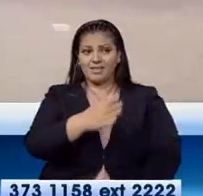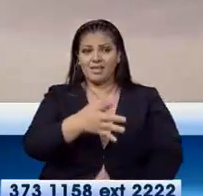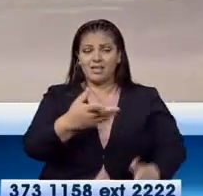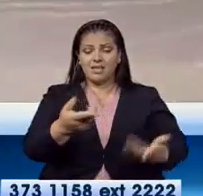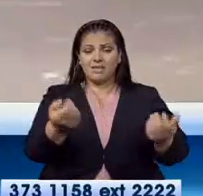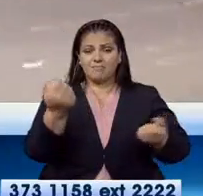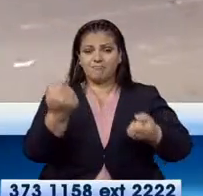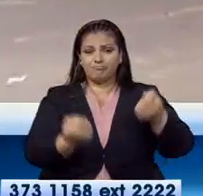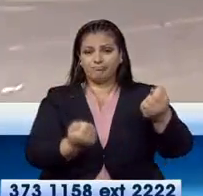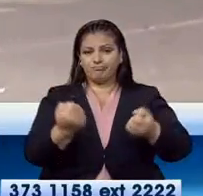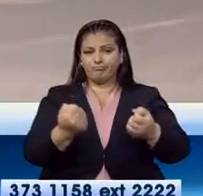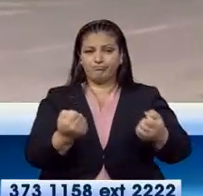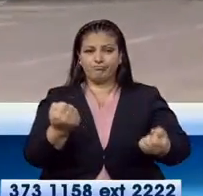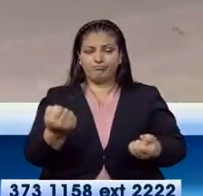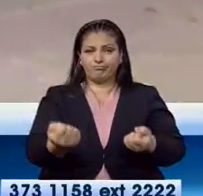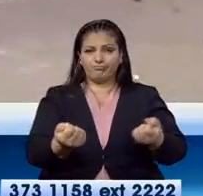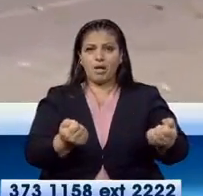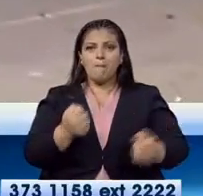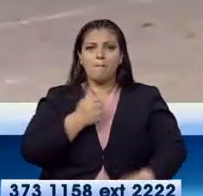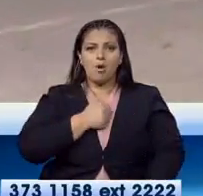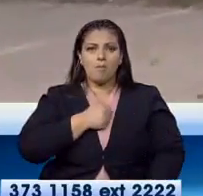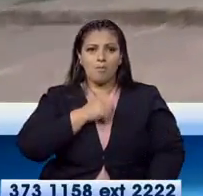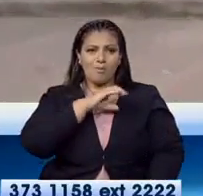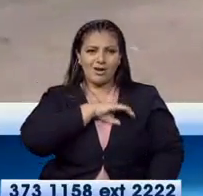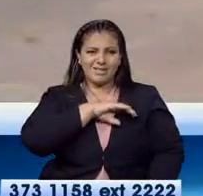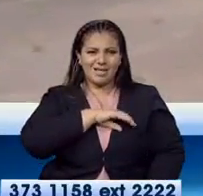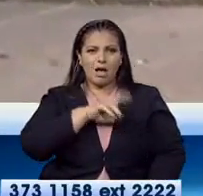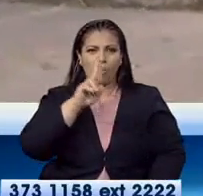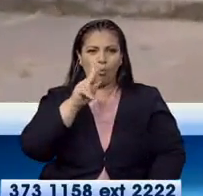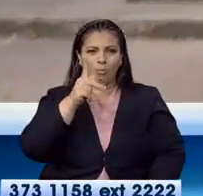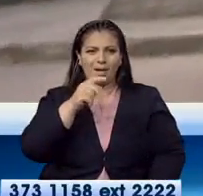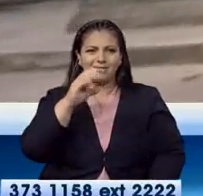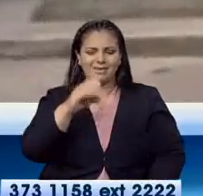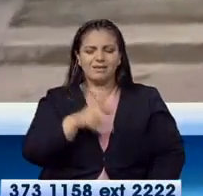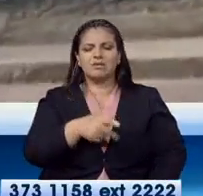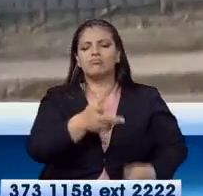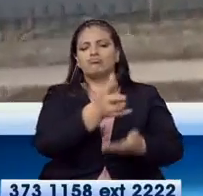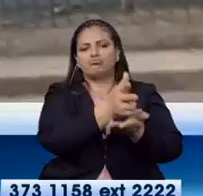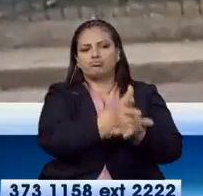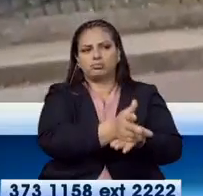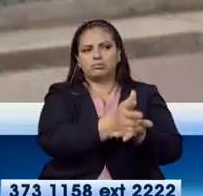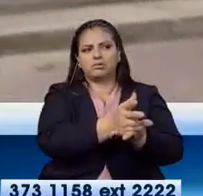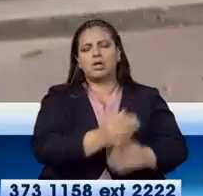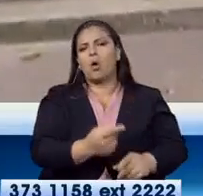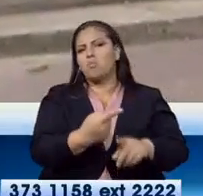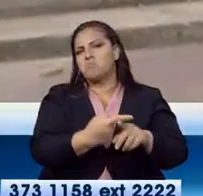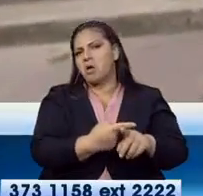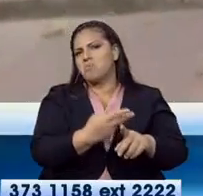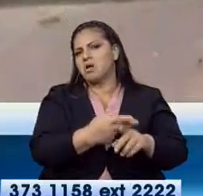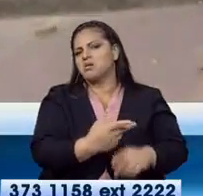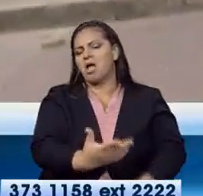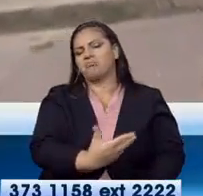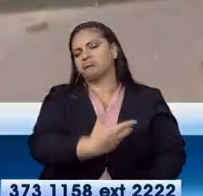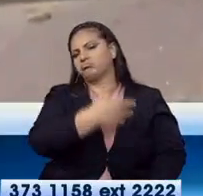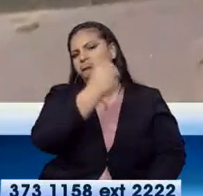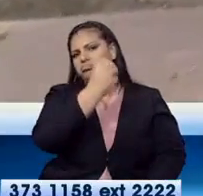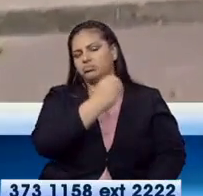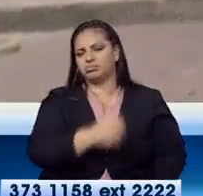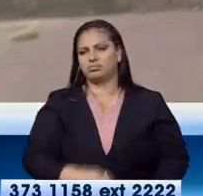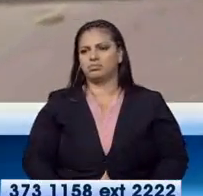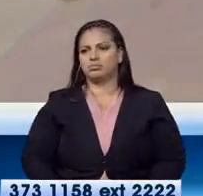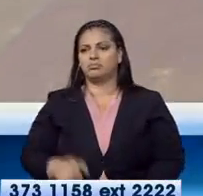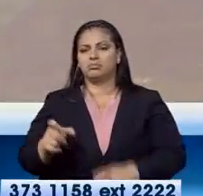retirado al ya no estar los agentes policiales estas personas que han cogido de guarida estos